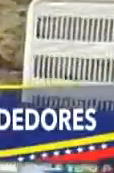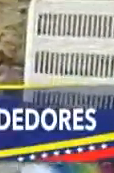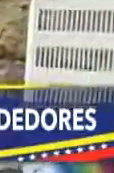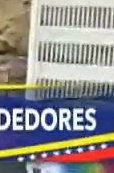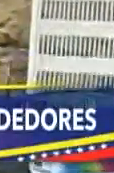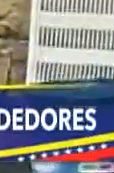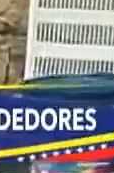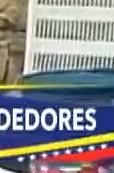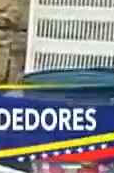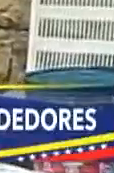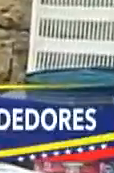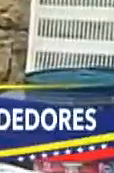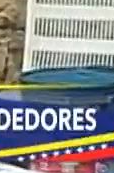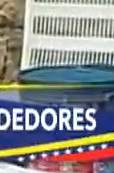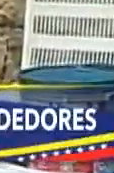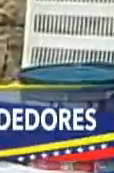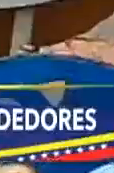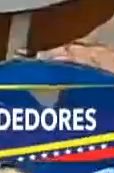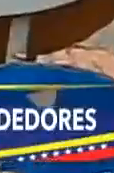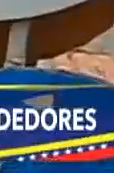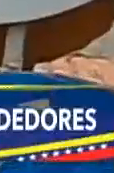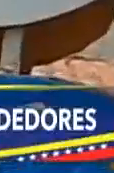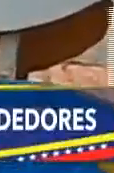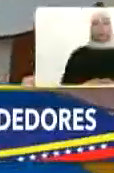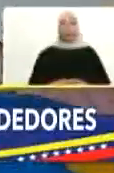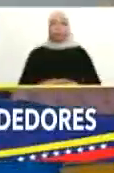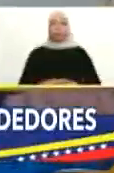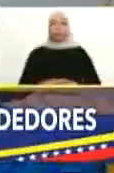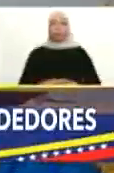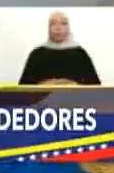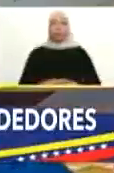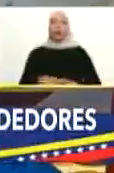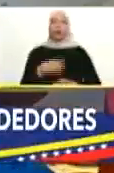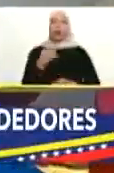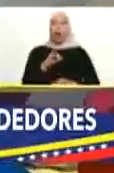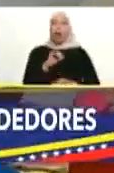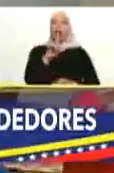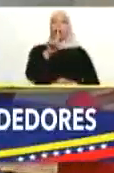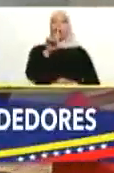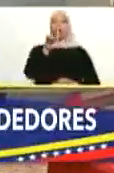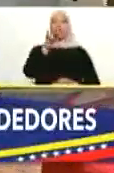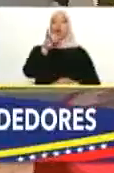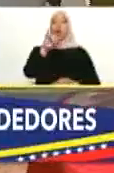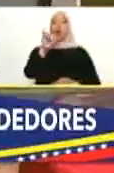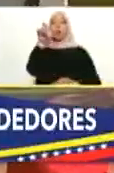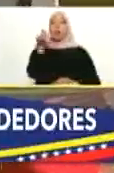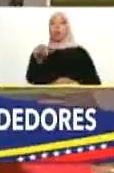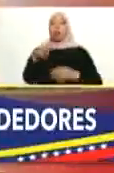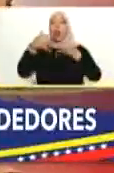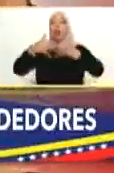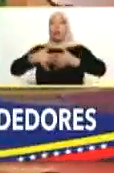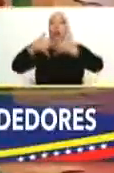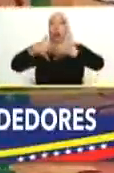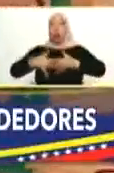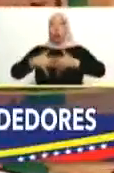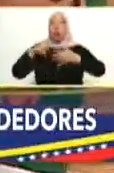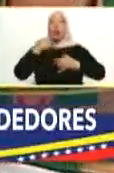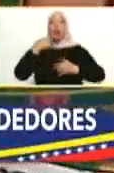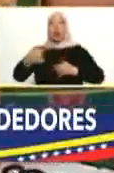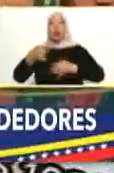produciendo, produciendo, creando. Aquí tenemos, por ejemplo, a Luis Quijano, uno de esos emprendedores. ¿Qué nos dice Luis? Buenas